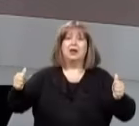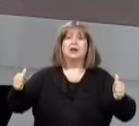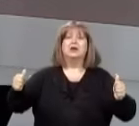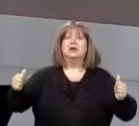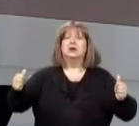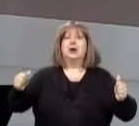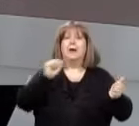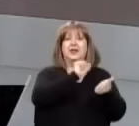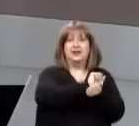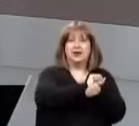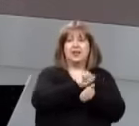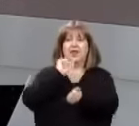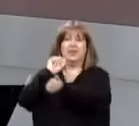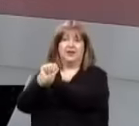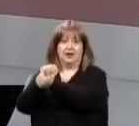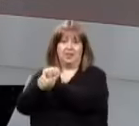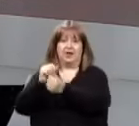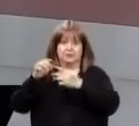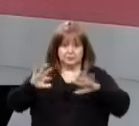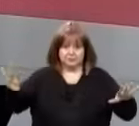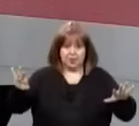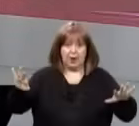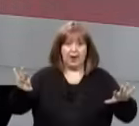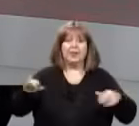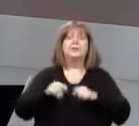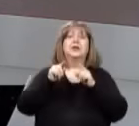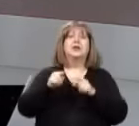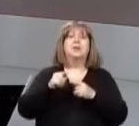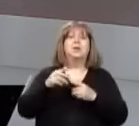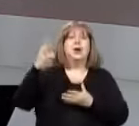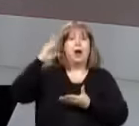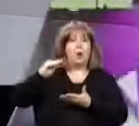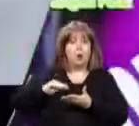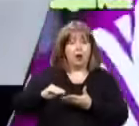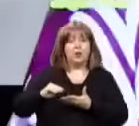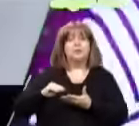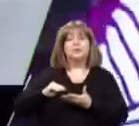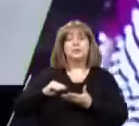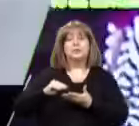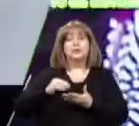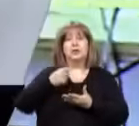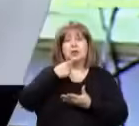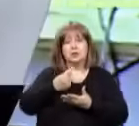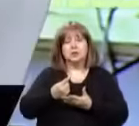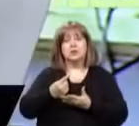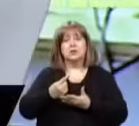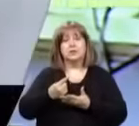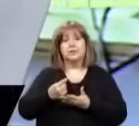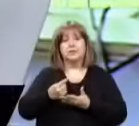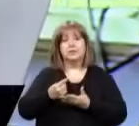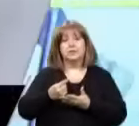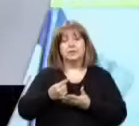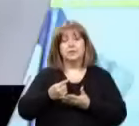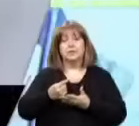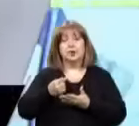¿no? Totalmente. También habló el abogado querellante, el abogado de la familia Dupuy, que también hicieron referencia no